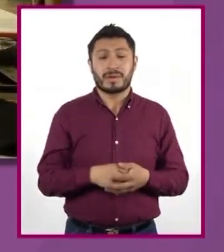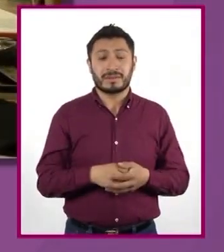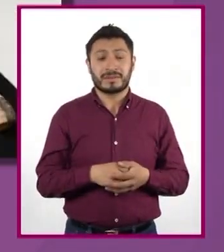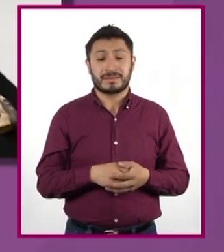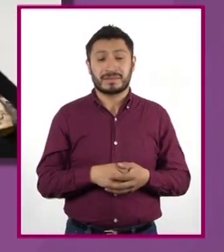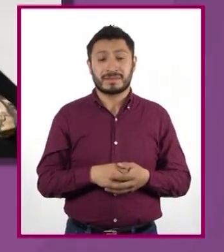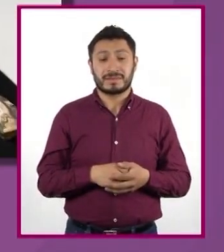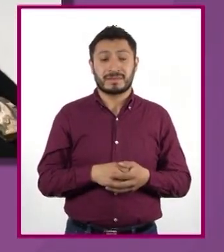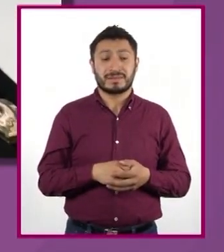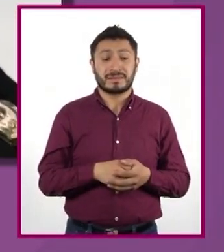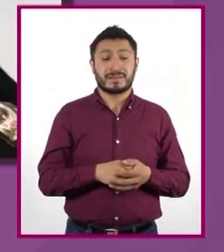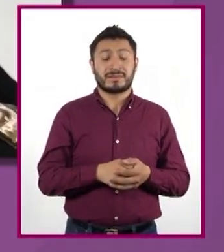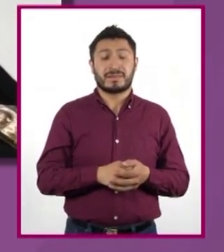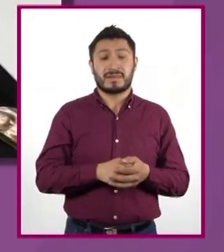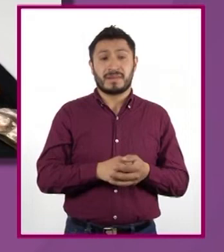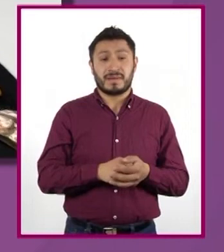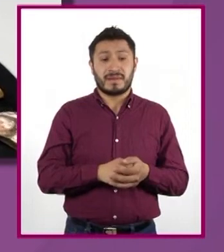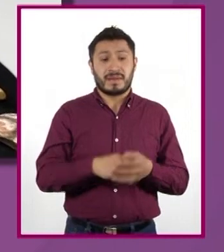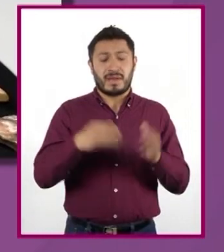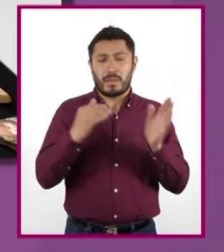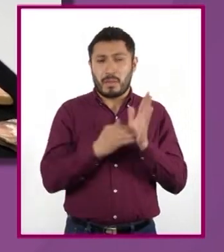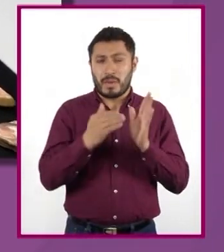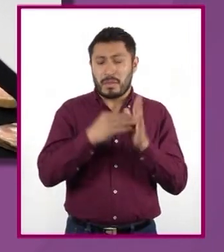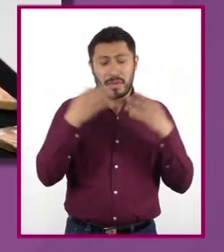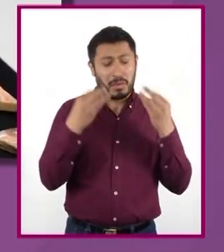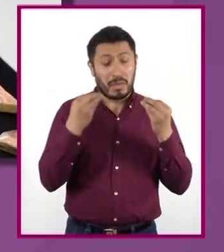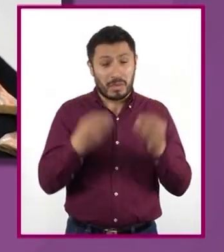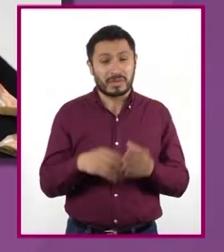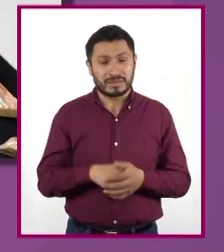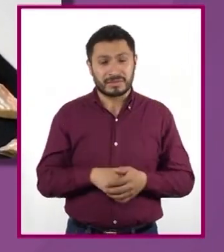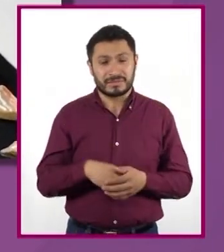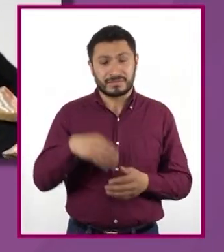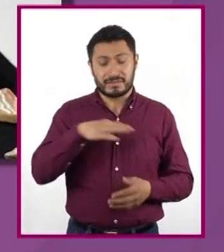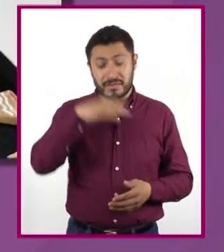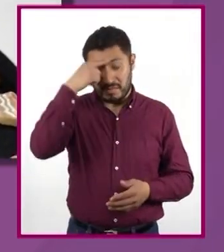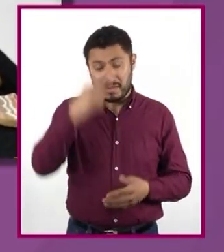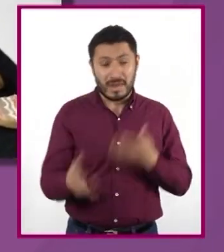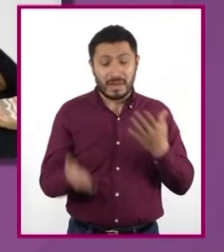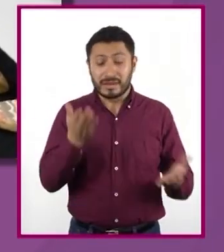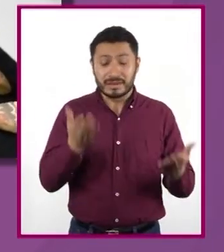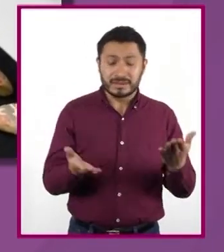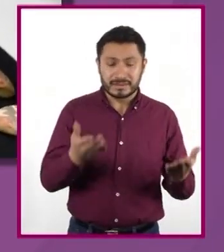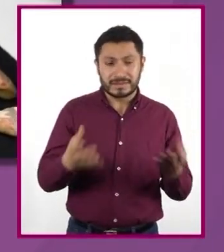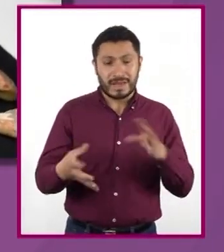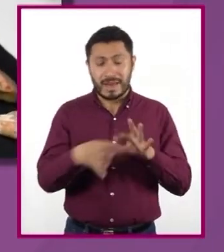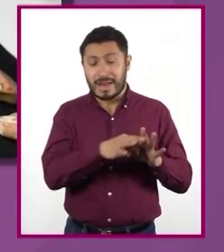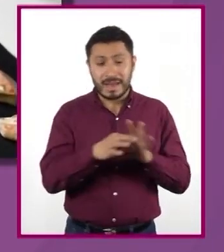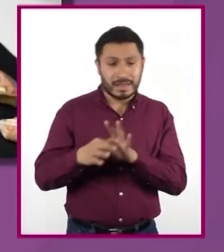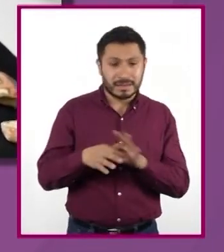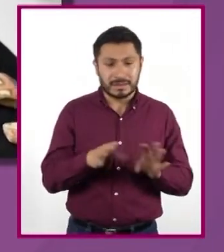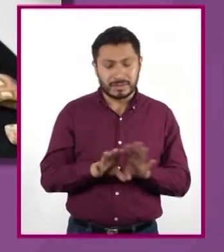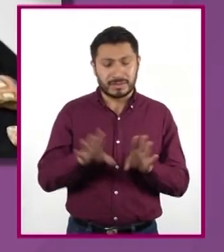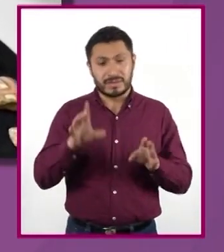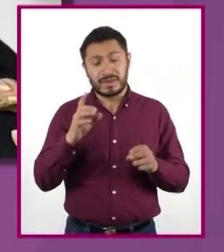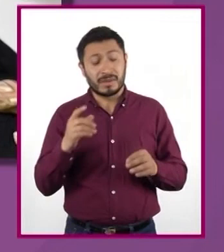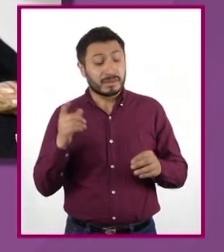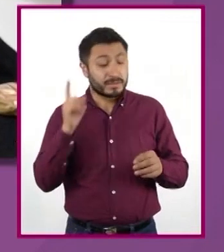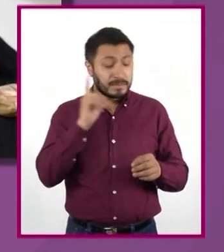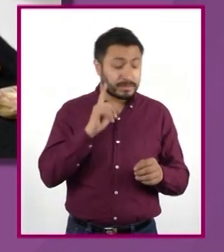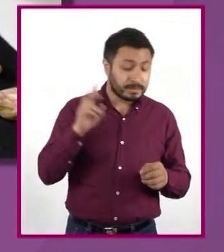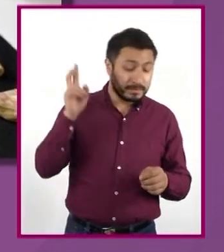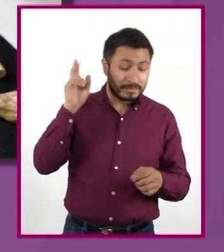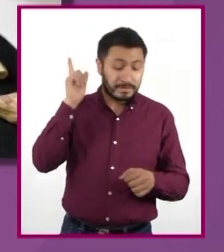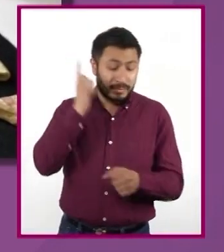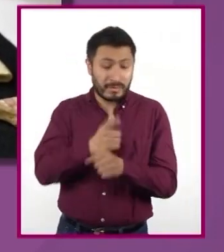de teselas de turquesa, que son miles, para poder intercomparar y ahora sí correlacionar y ayudar a la correlación a arrojar